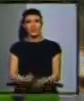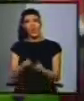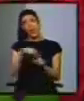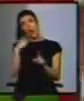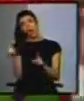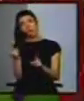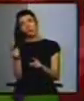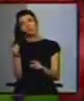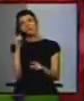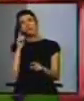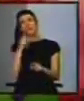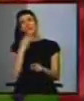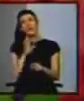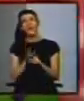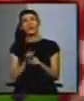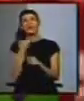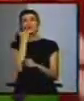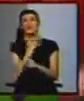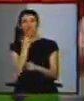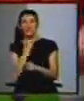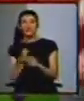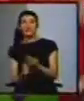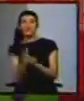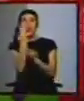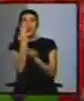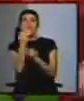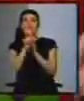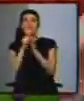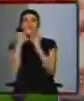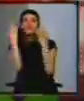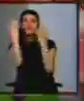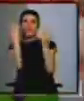Otros prefieren enviar saludos por YouTube.